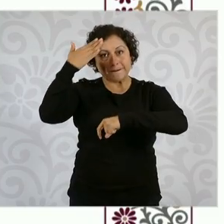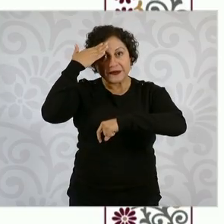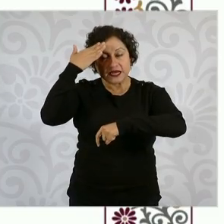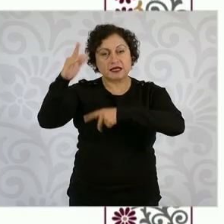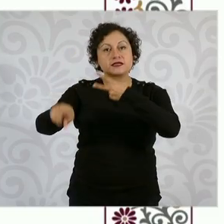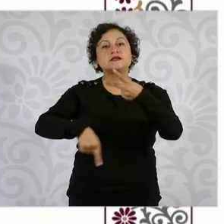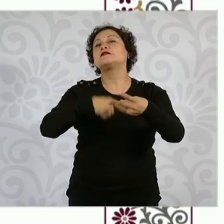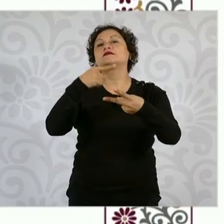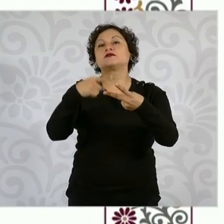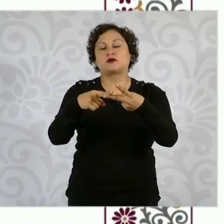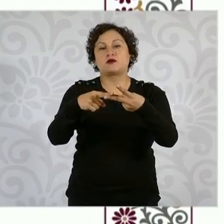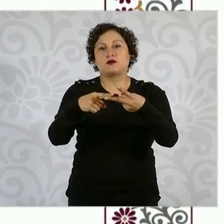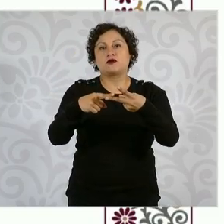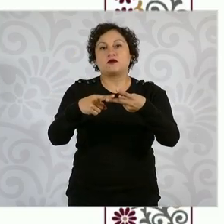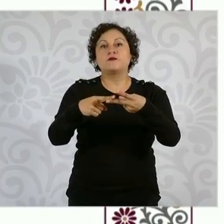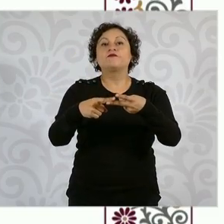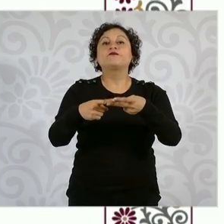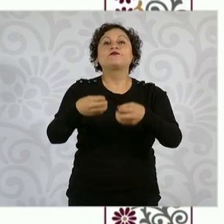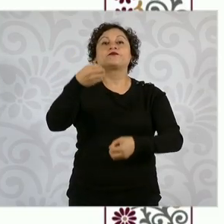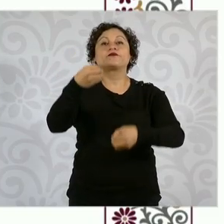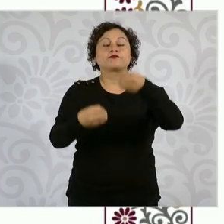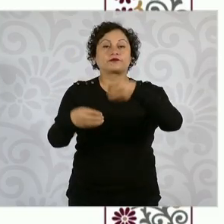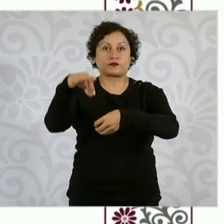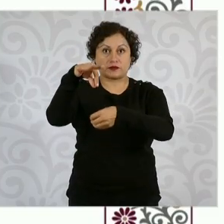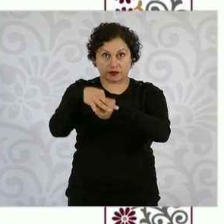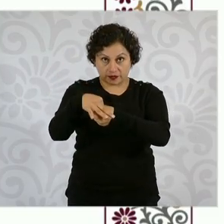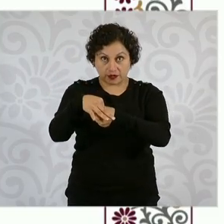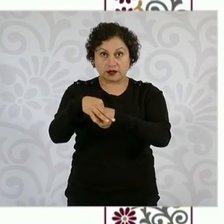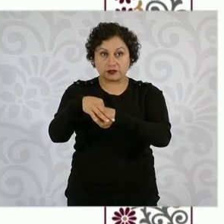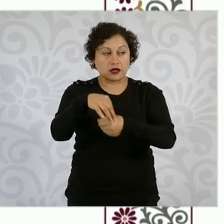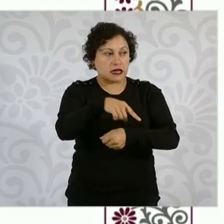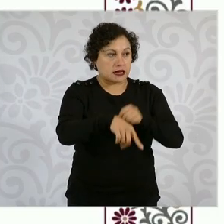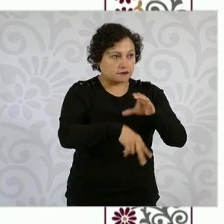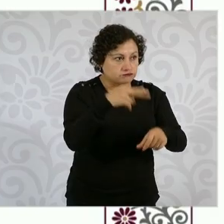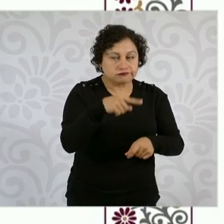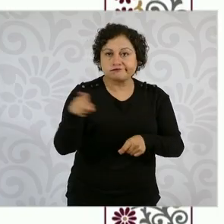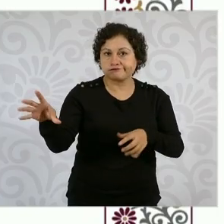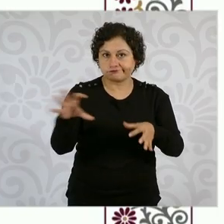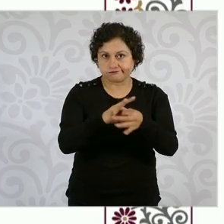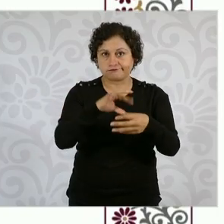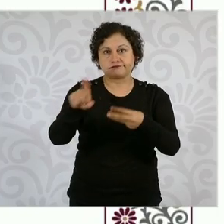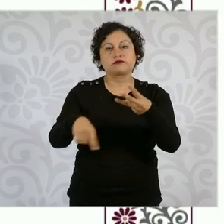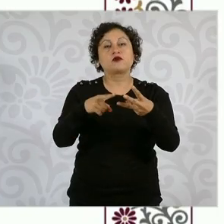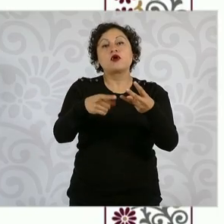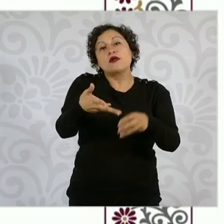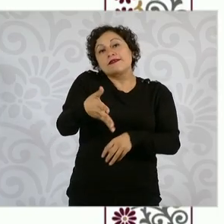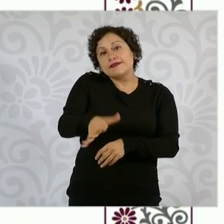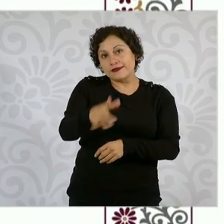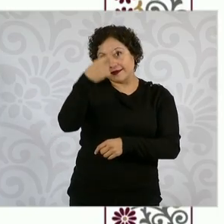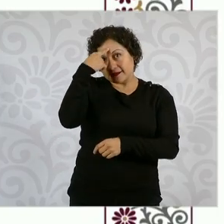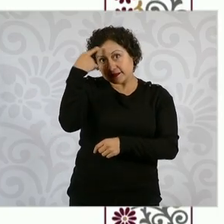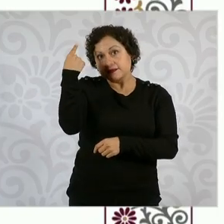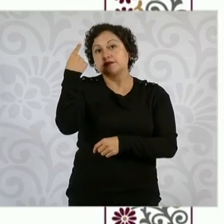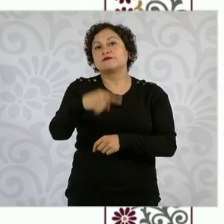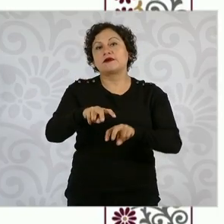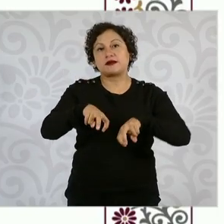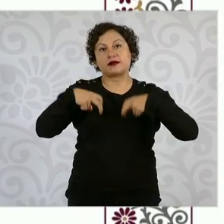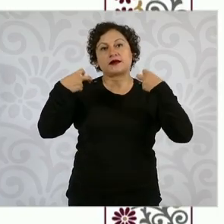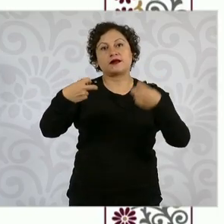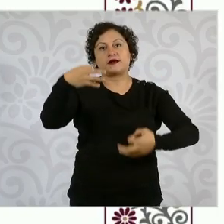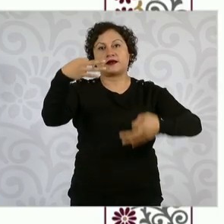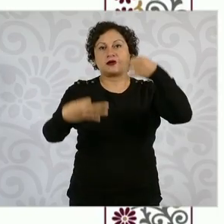cargo de magistrado electoral vacantes y 10 para magistrados del Tribunal de